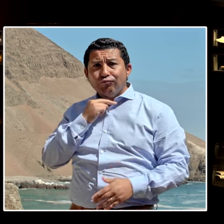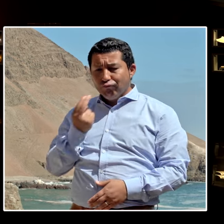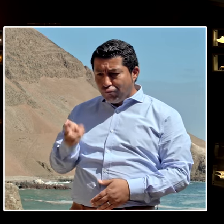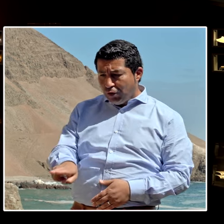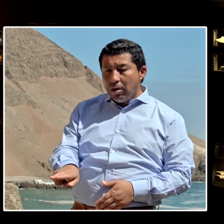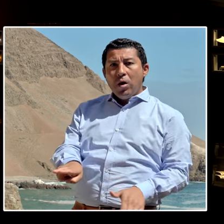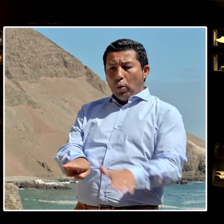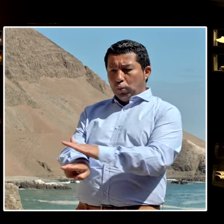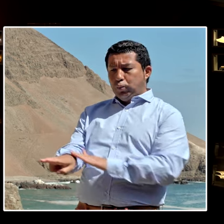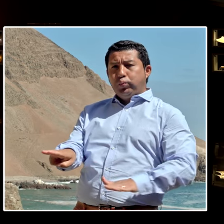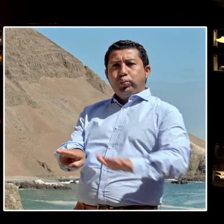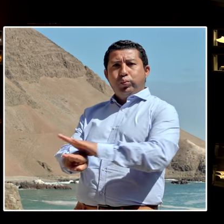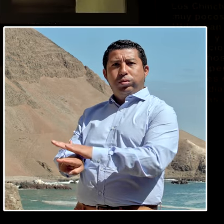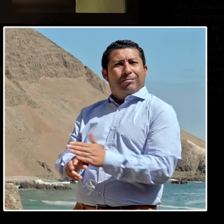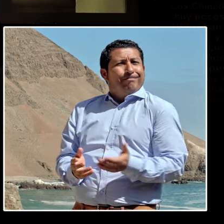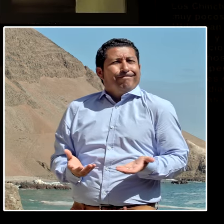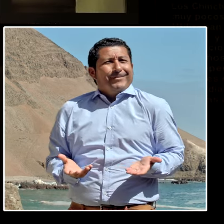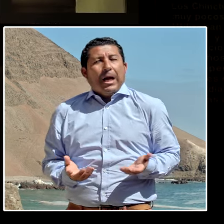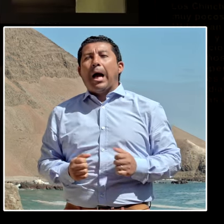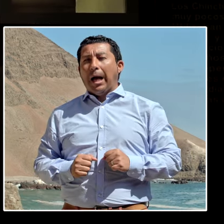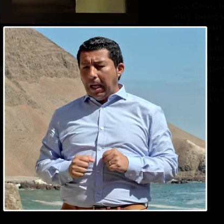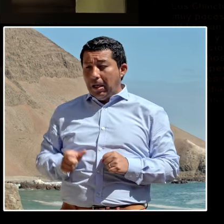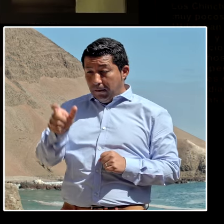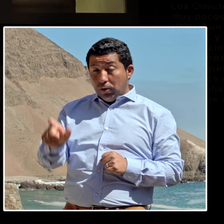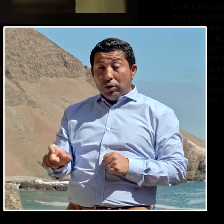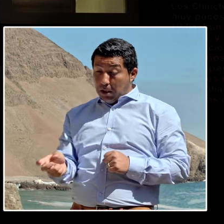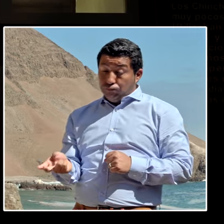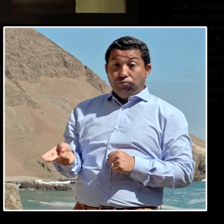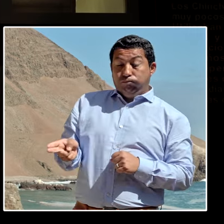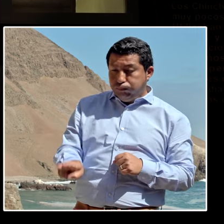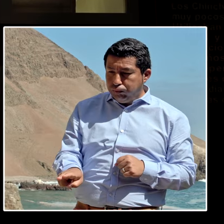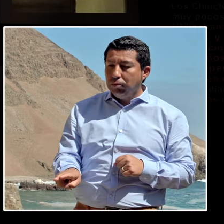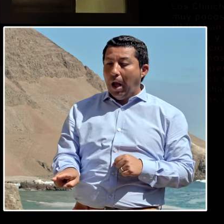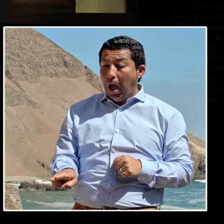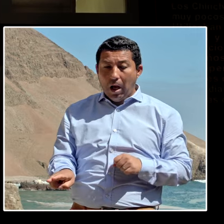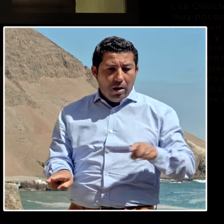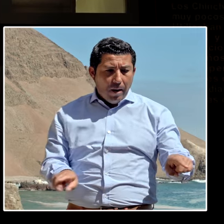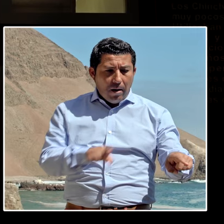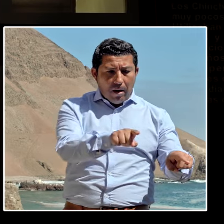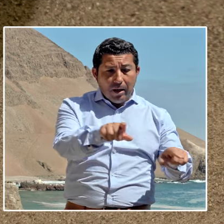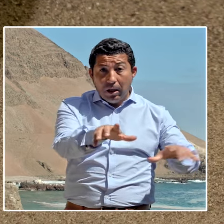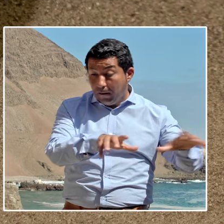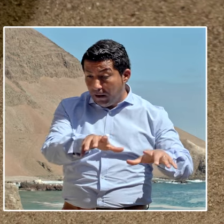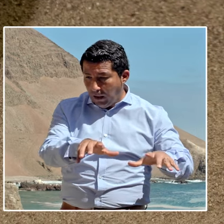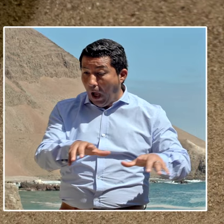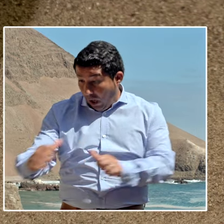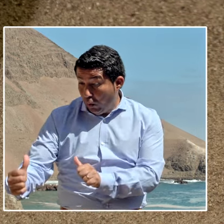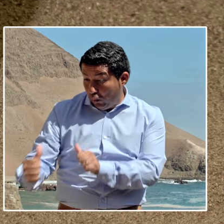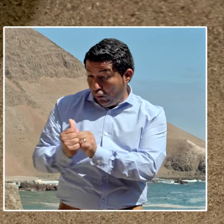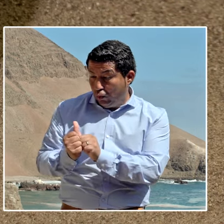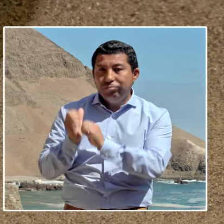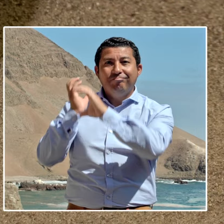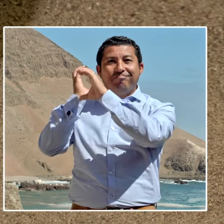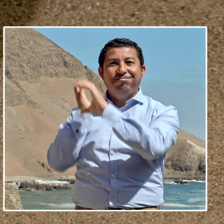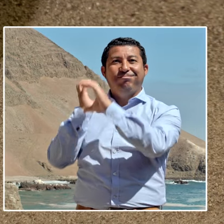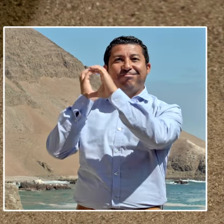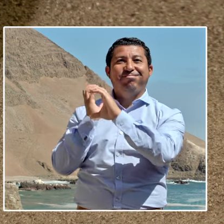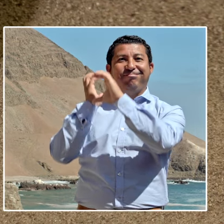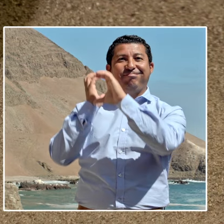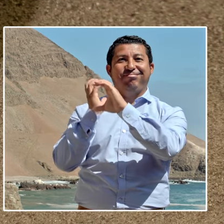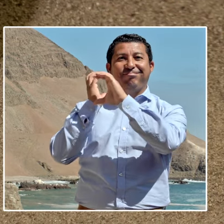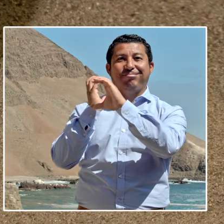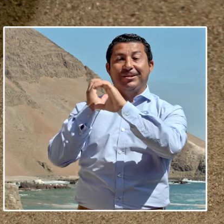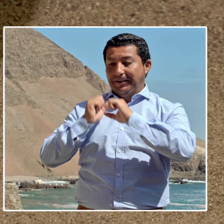de preservar sus cuerpos era porque aún muertos seguían cumpliendo un rol activo dentro de sus